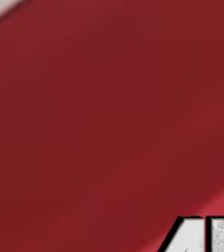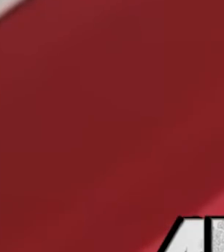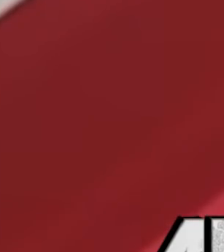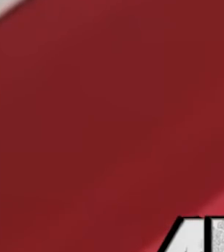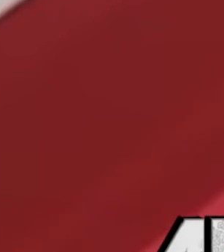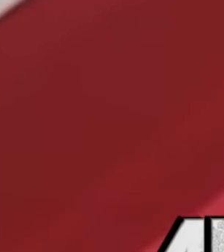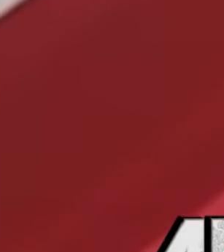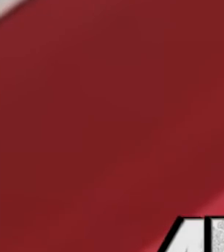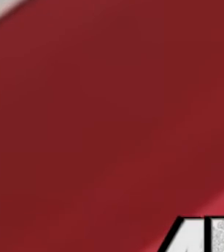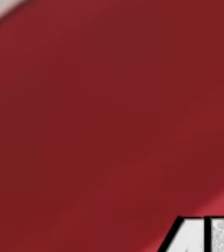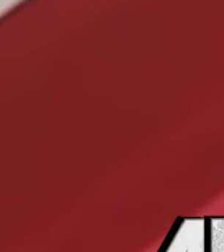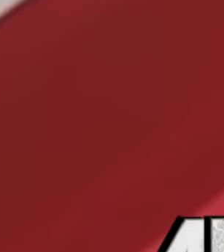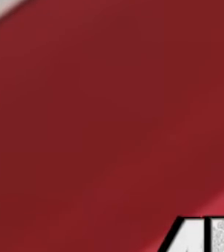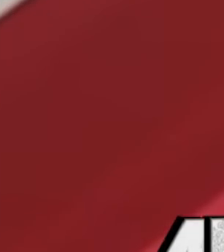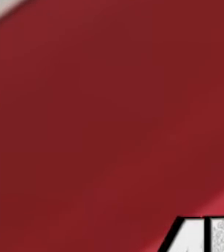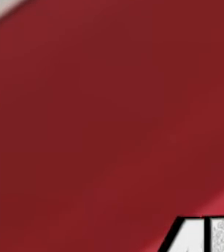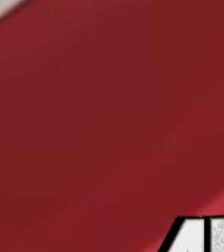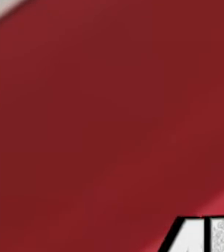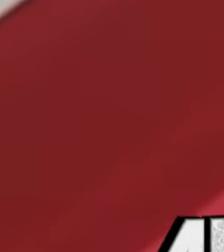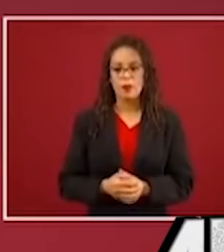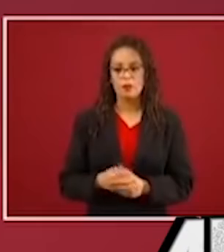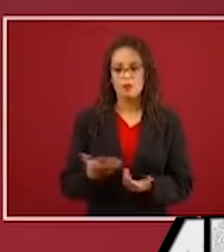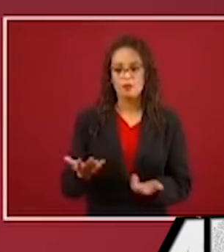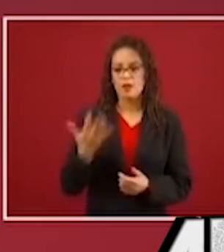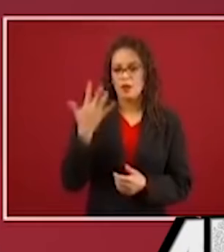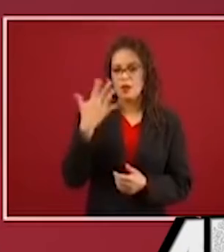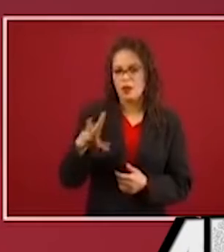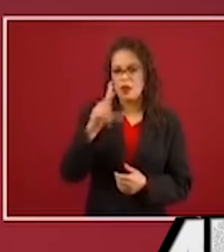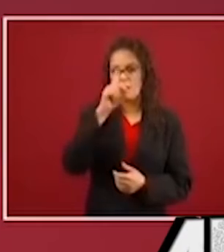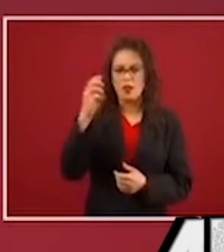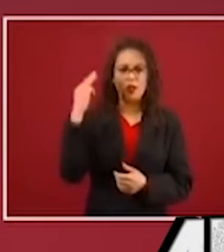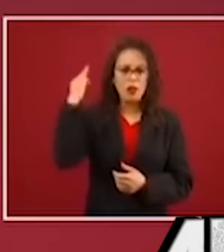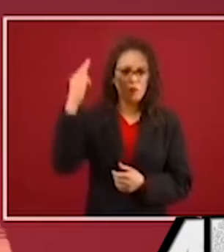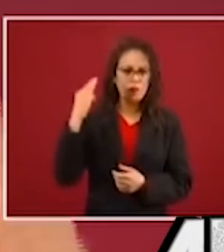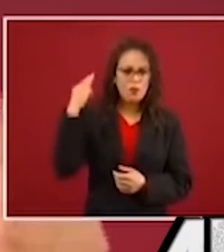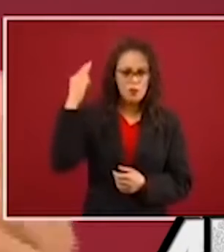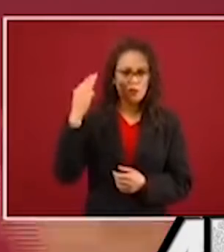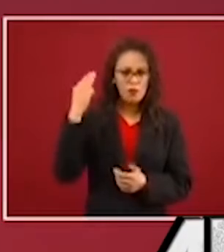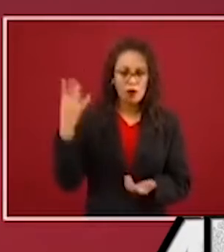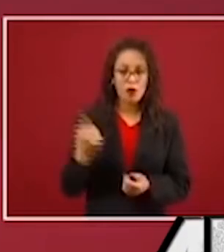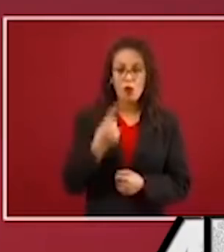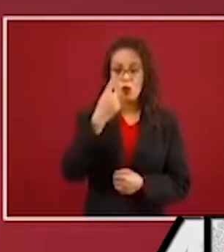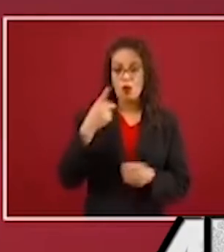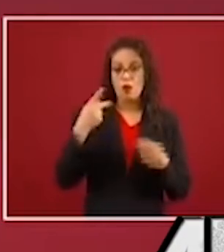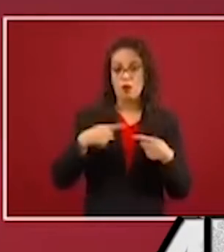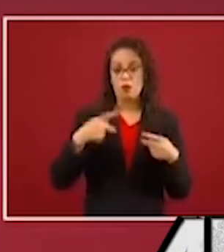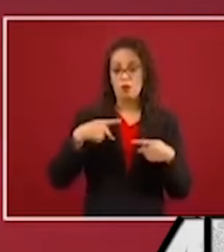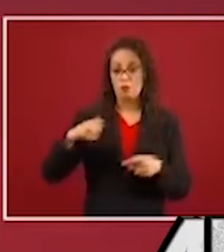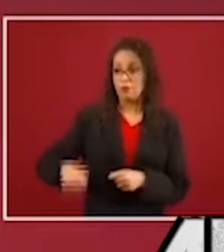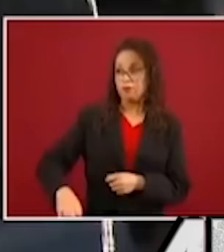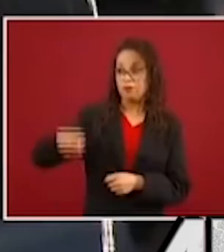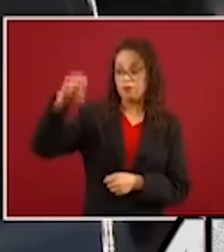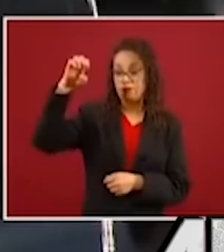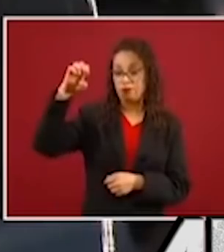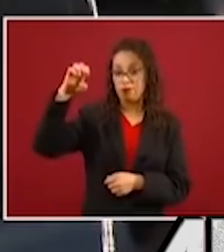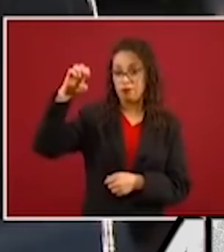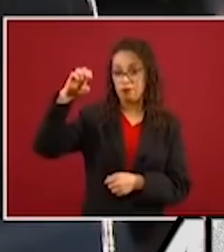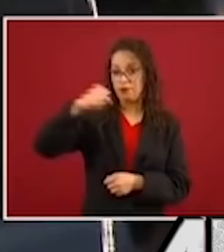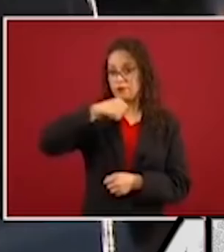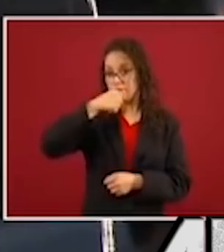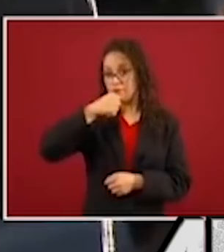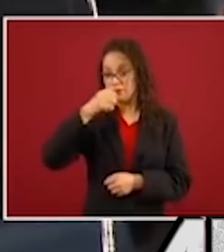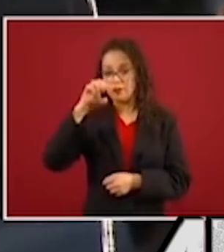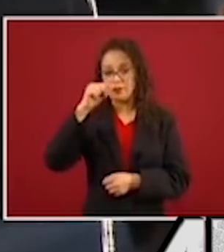mentiras de nuevo reveladas de Carlos Loret de Mola? ¿Ustedes siguen creyendo todo lo que escribe este personaje,